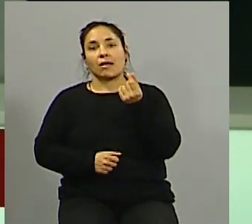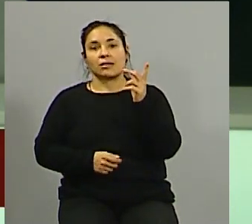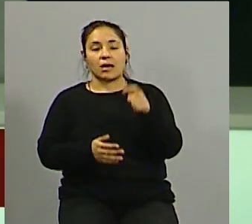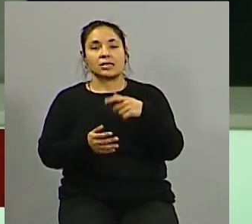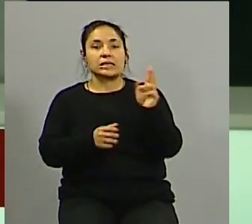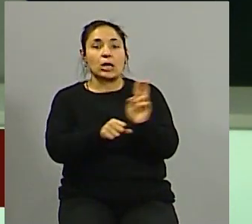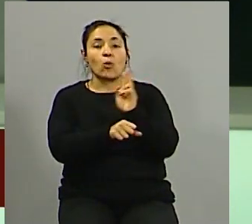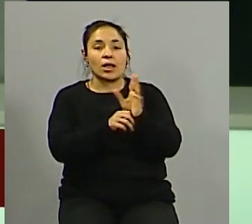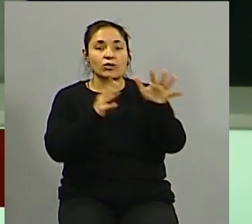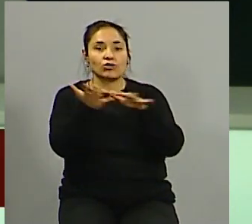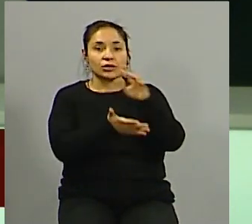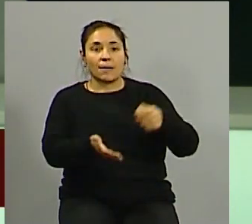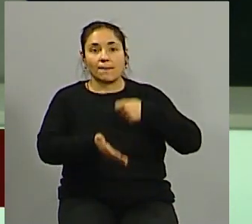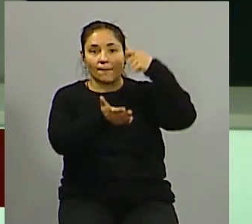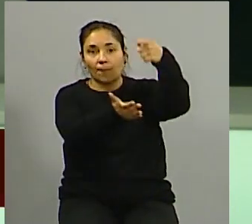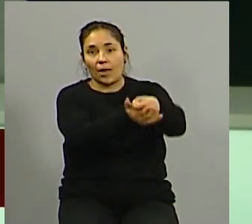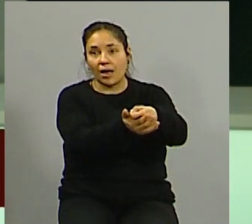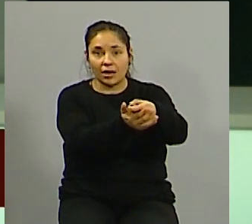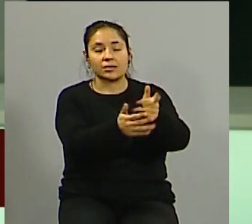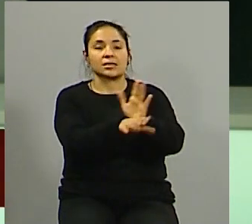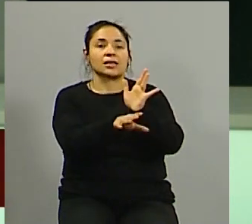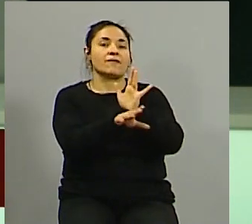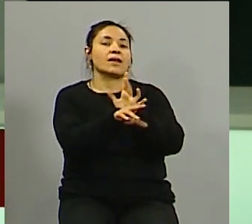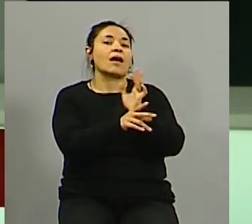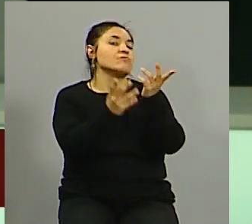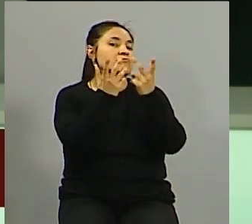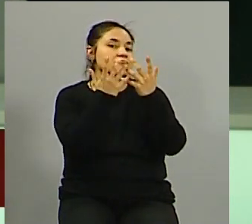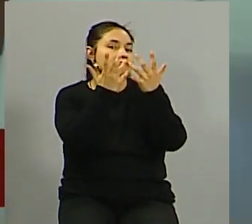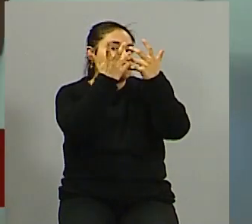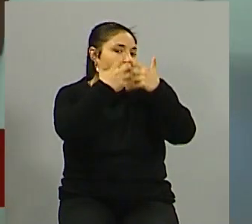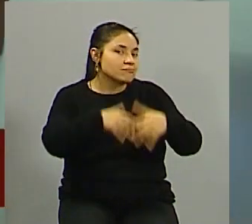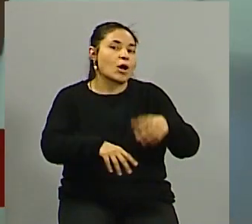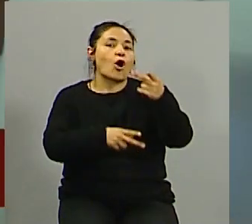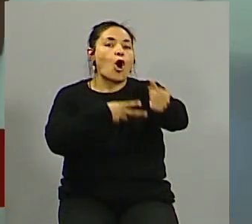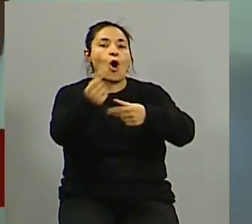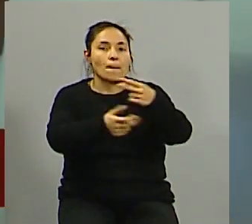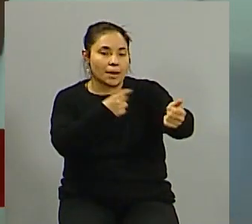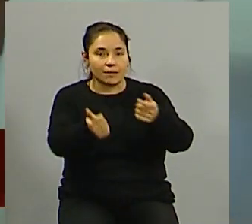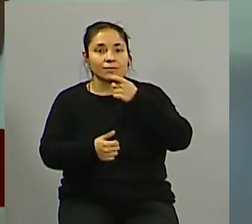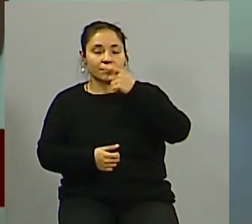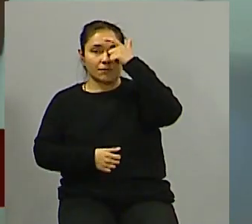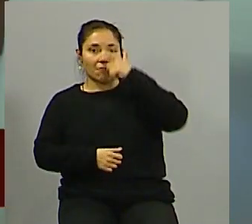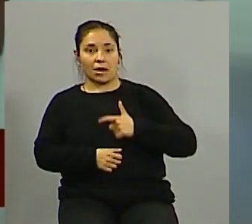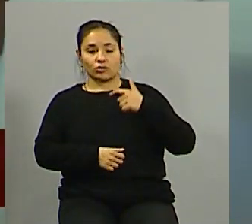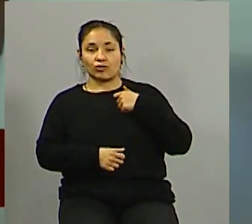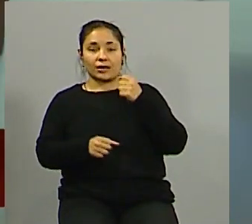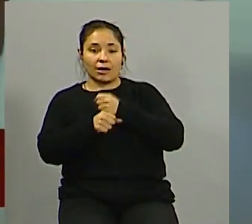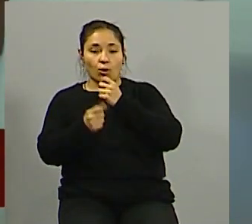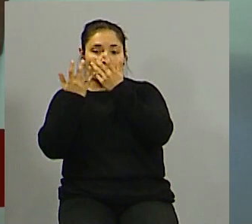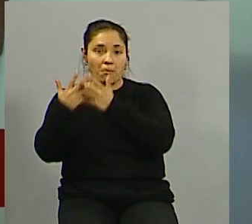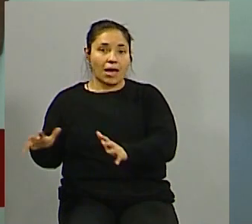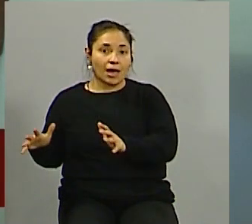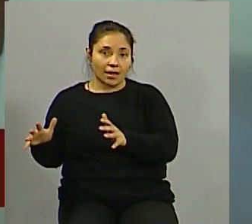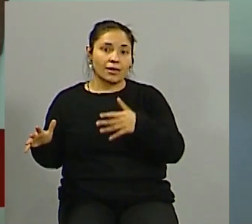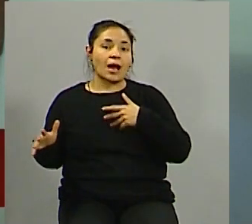la seguridad social es un dinero que automáticamente se traduce en consumo. Claro. Digamos, ¿no? Cualquier persona que perdió el empleo, un fondo de desempleo, en su momento era eso,